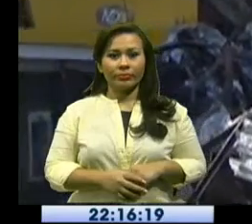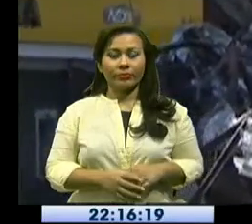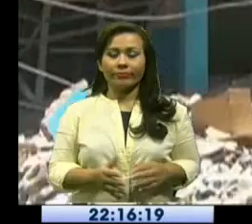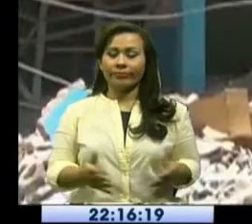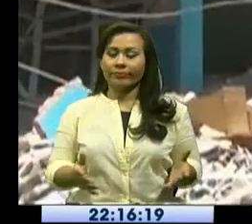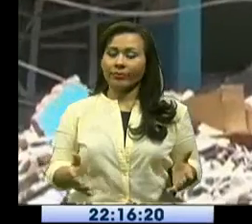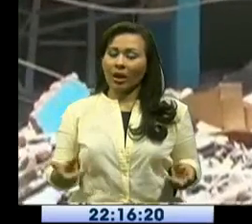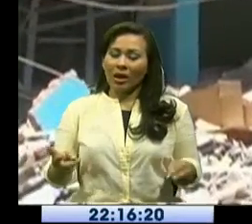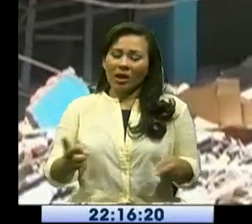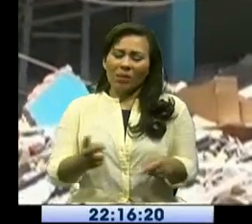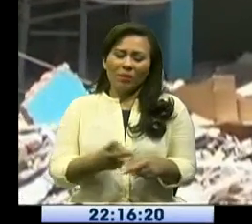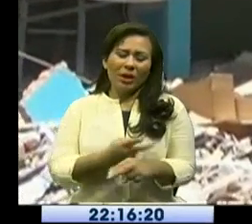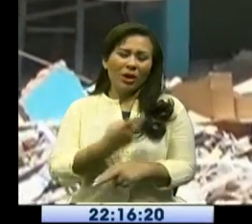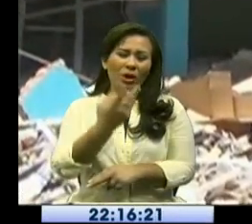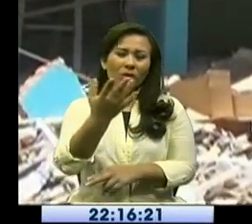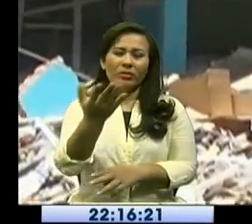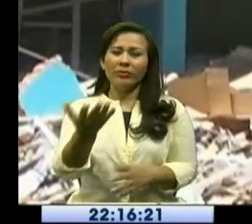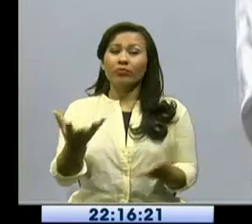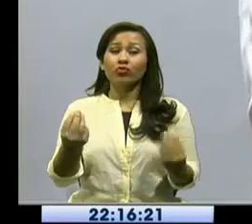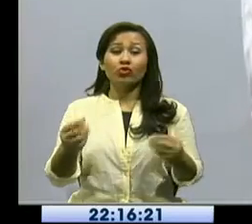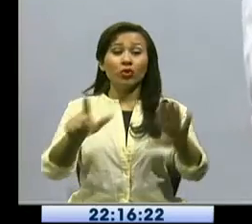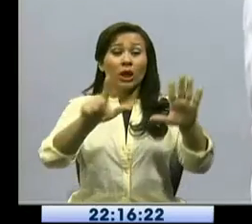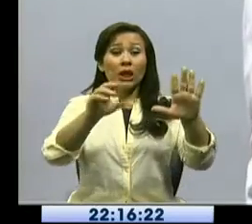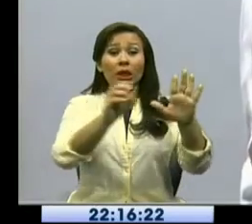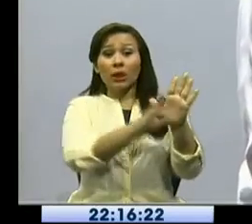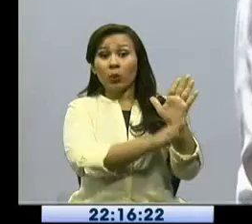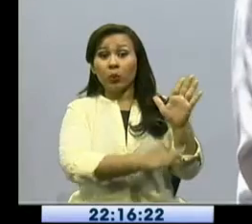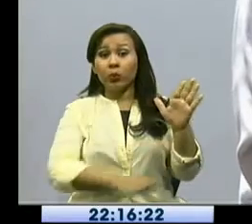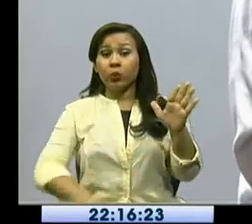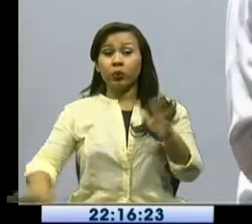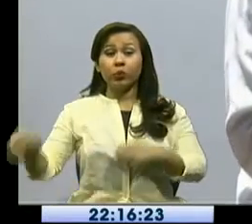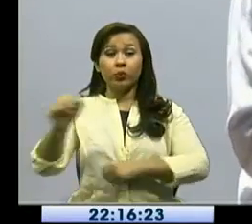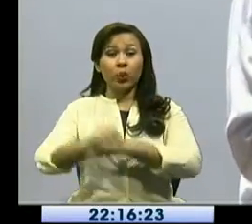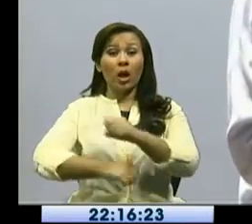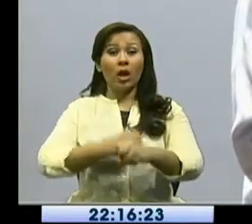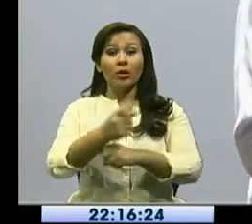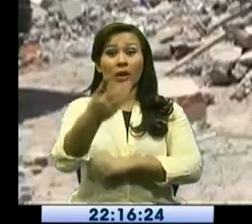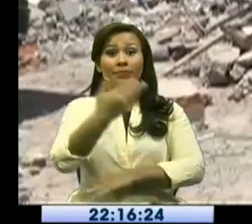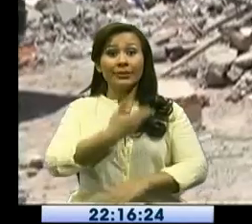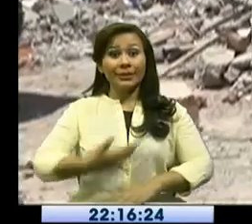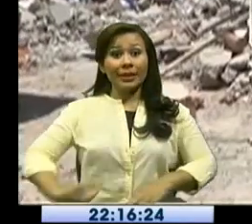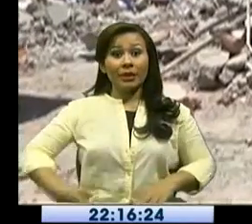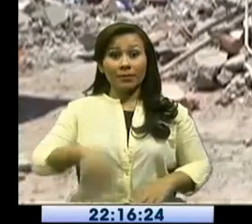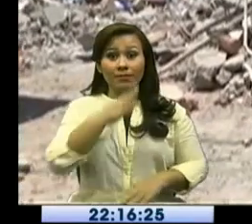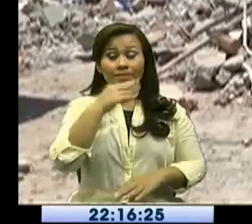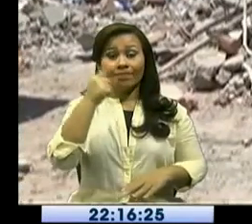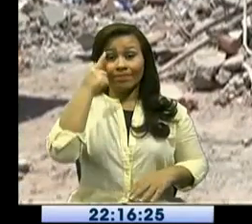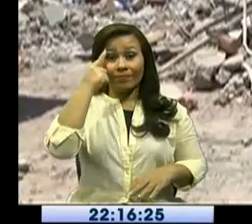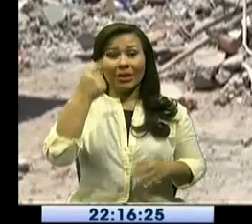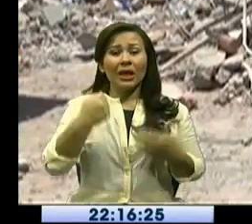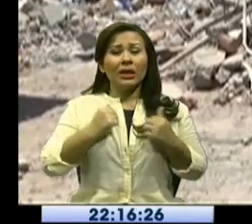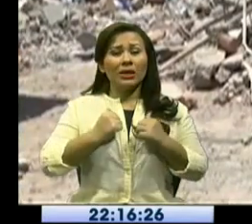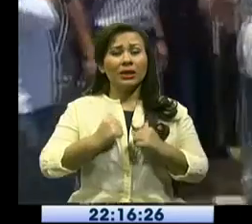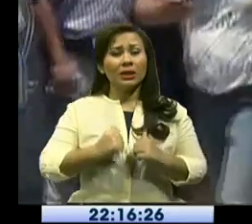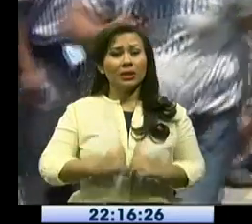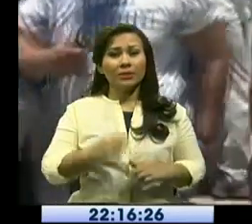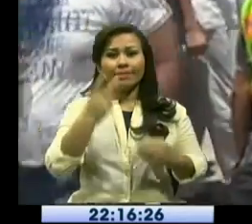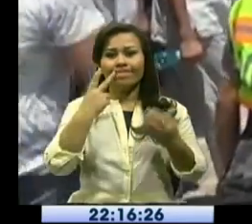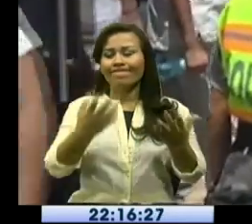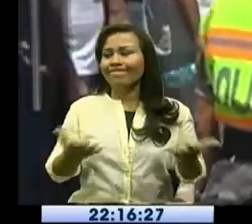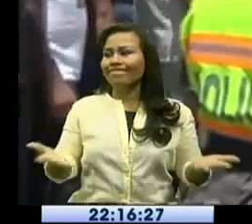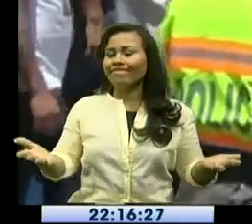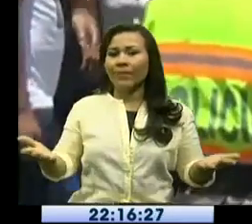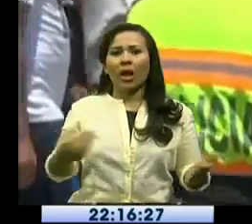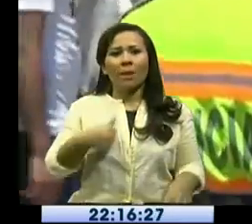Como la peor tragedia de los últimos 70 años, el presidente de la República, Rafael Correa, calificó la devastación que dejó el terremoto en el país. El